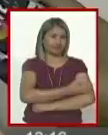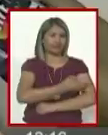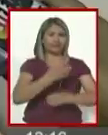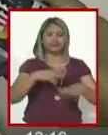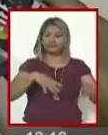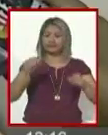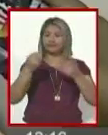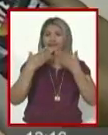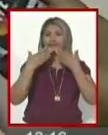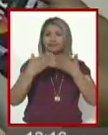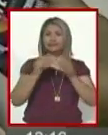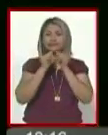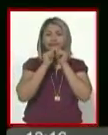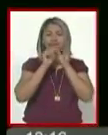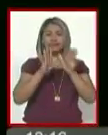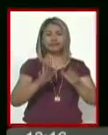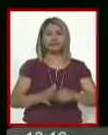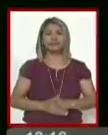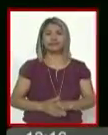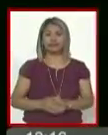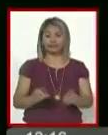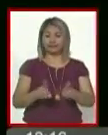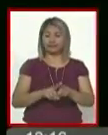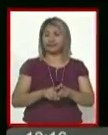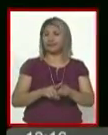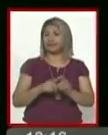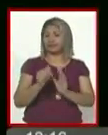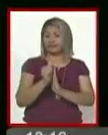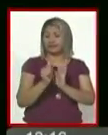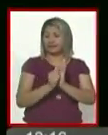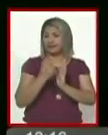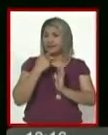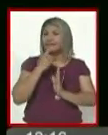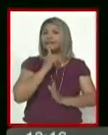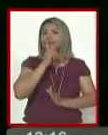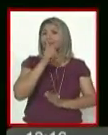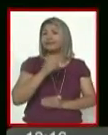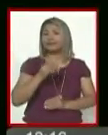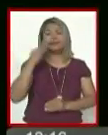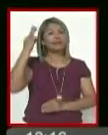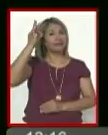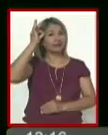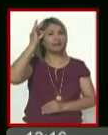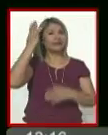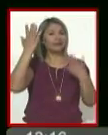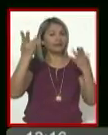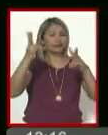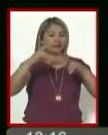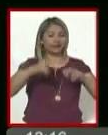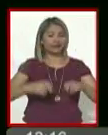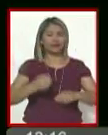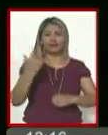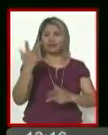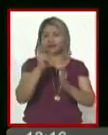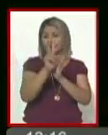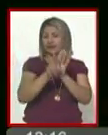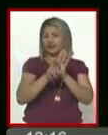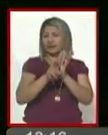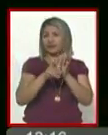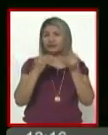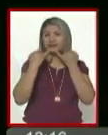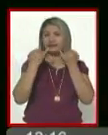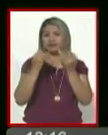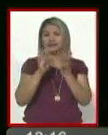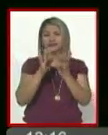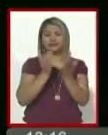voy agradecido, me voy bendecido. Por su parte, el asesor de esta unidad afirmó que en la fiscalía también se investigará los 3 videos que fueron